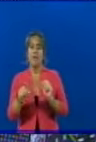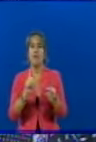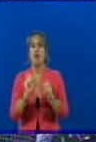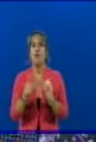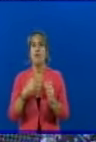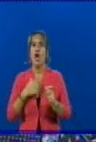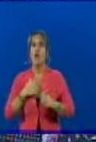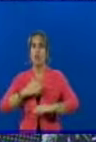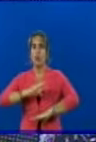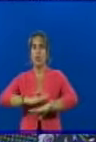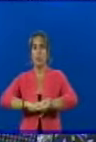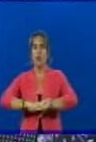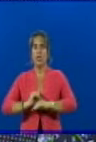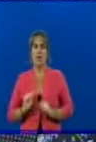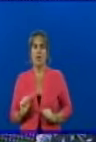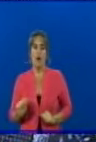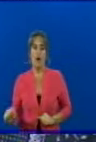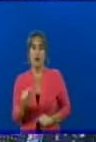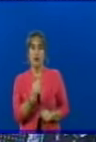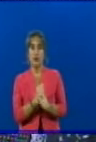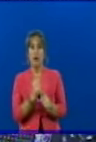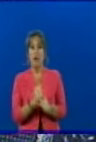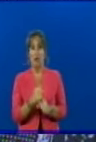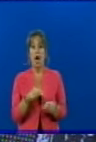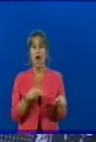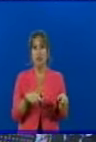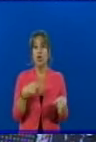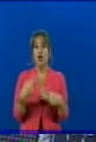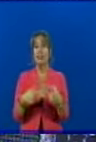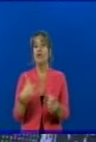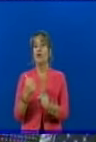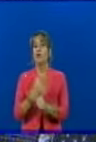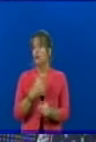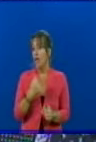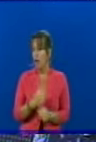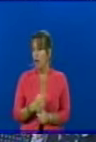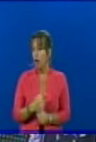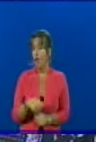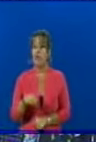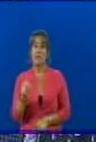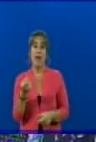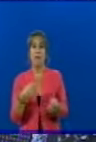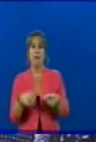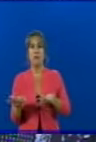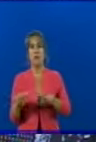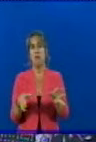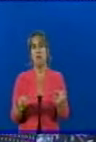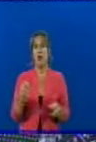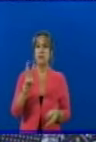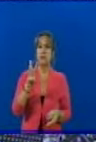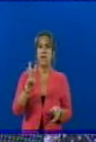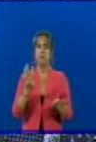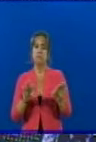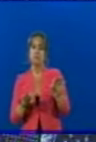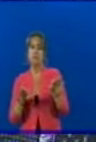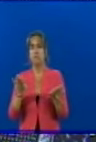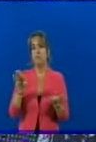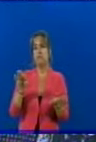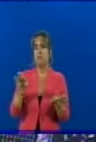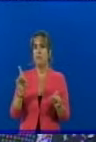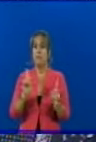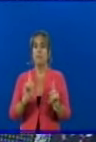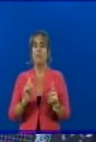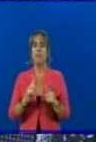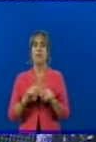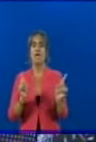en nuestro mostrador. En eso estamos trabajando, aquí están viendo, se está haciendo un esfuerzo y están vendiendo más o menos 3 o 4 variedades diarios, pero no queremos que lleguen